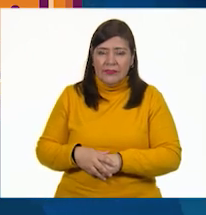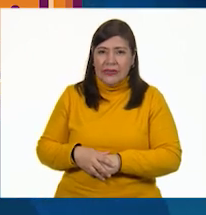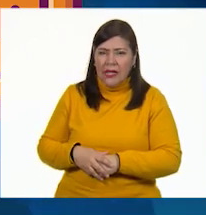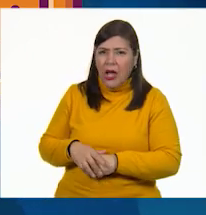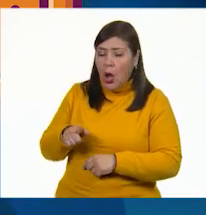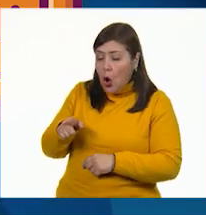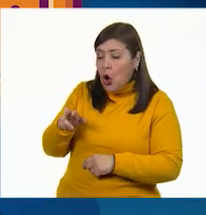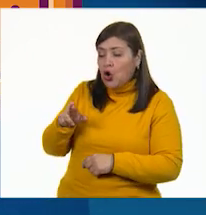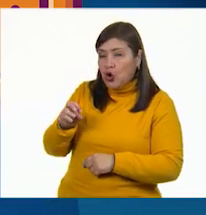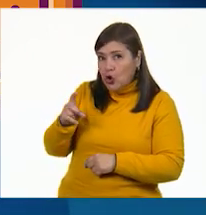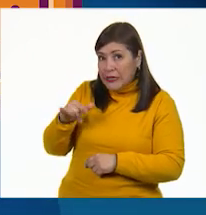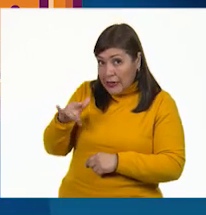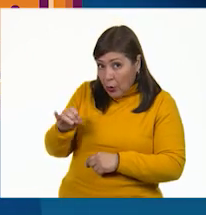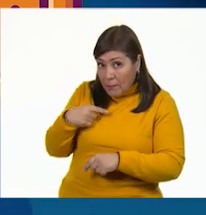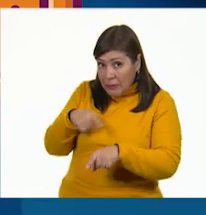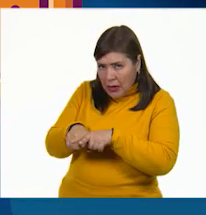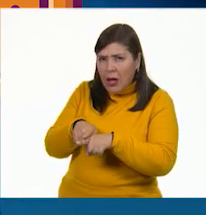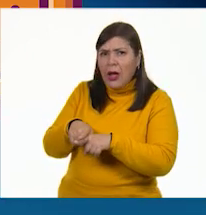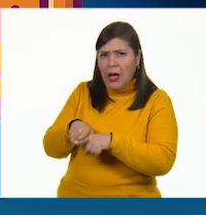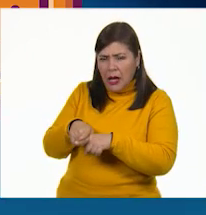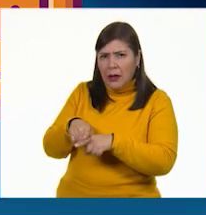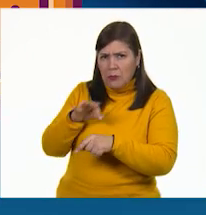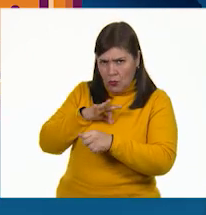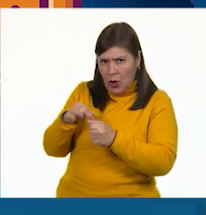¿Rodrigo puede jugar a las escondidillas?